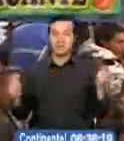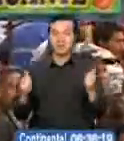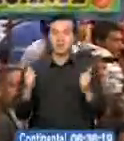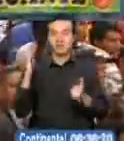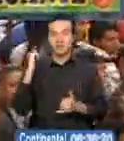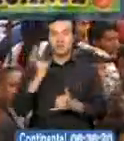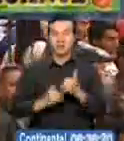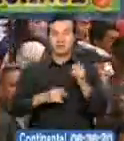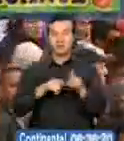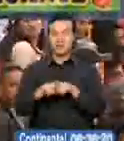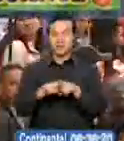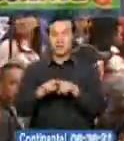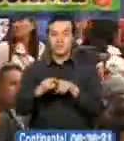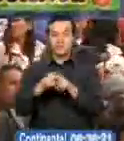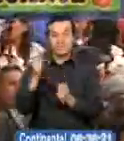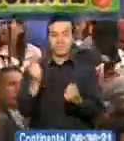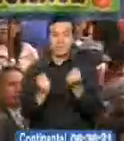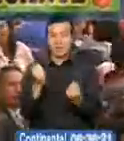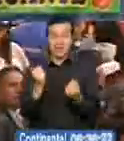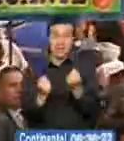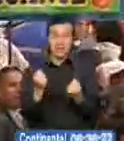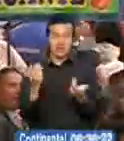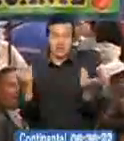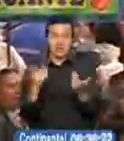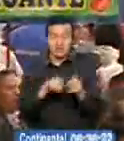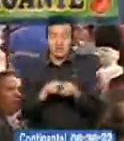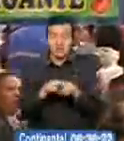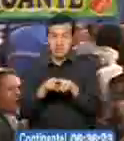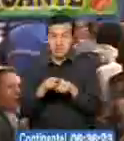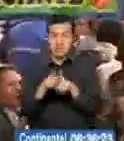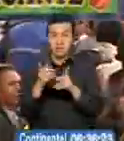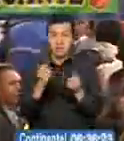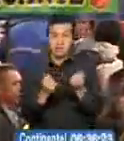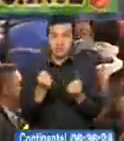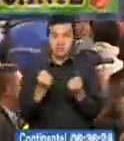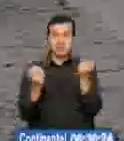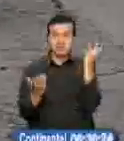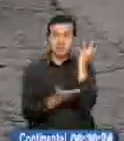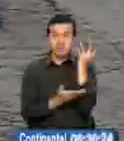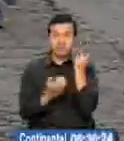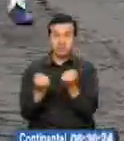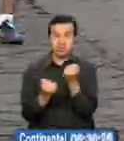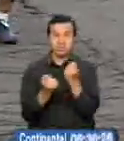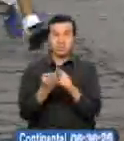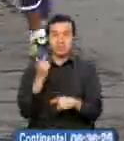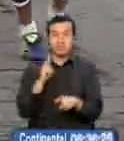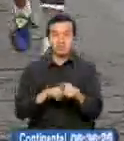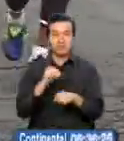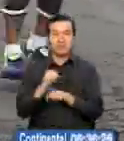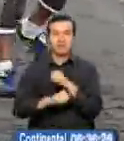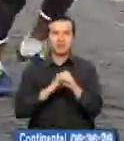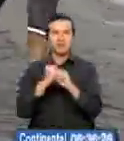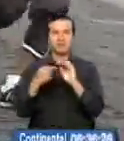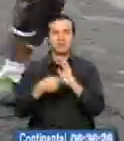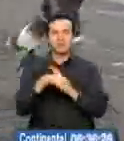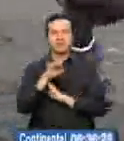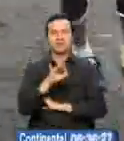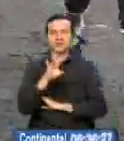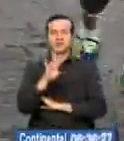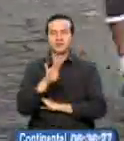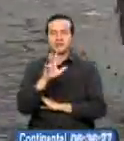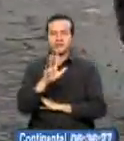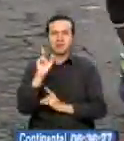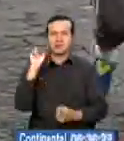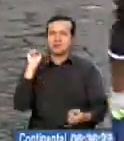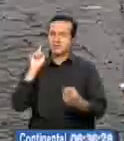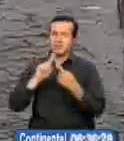la tradicional carrera de coches de madera. Ese campeonato de vehículos de palo fue organizado por primera vez en 1973. Desde hace